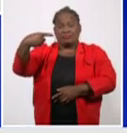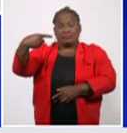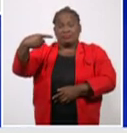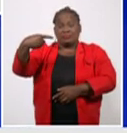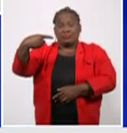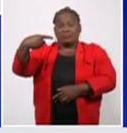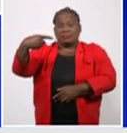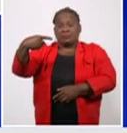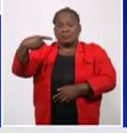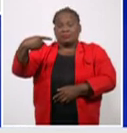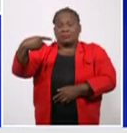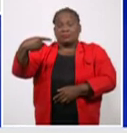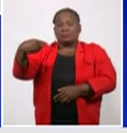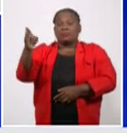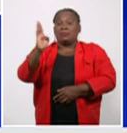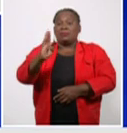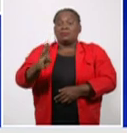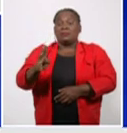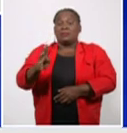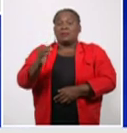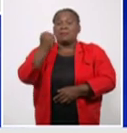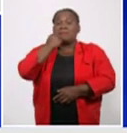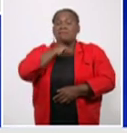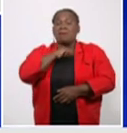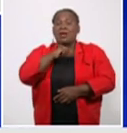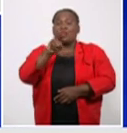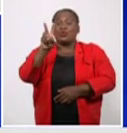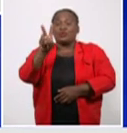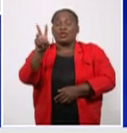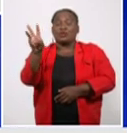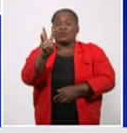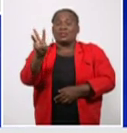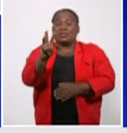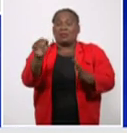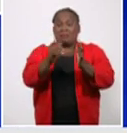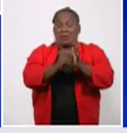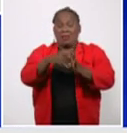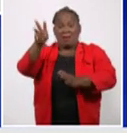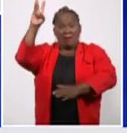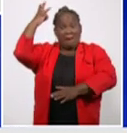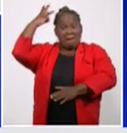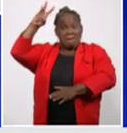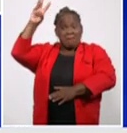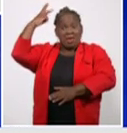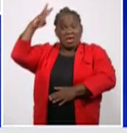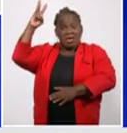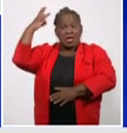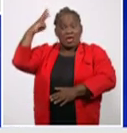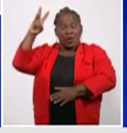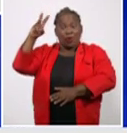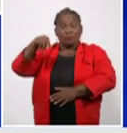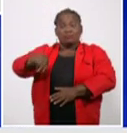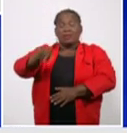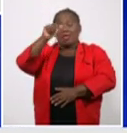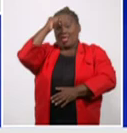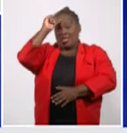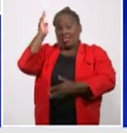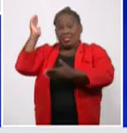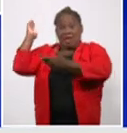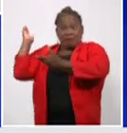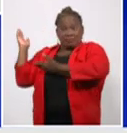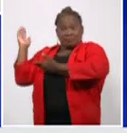500.479.899, Brasil con más de 233.000, México, como habíamos dicho, la India y el Reino